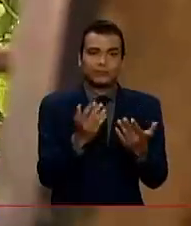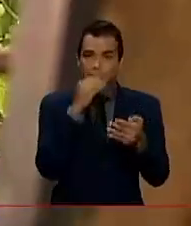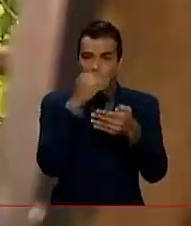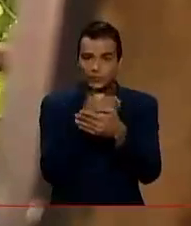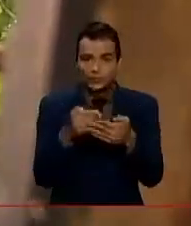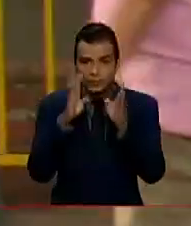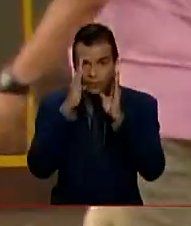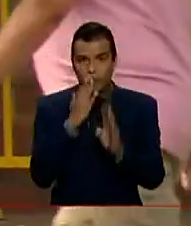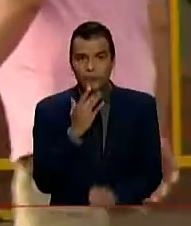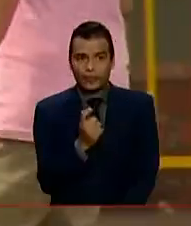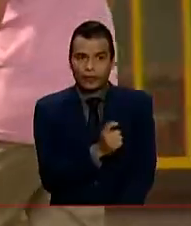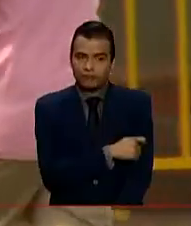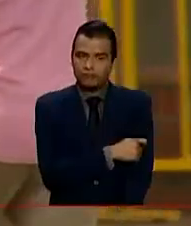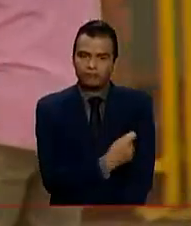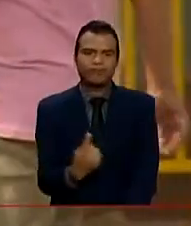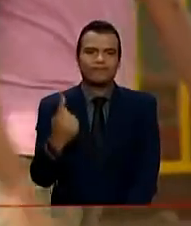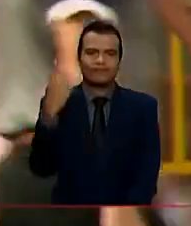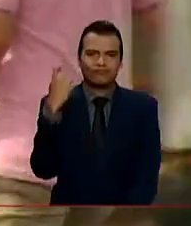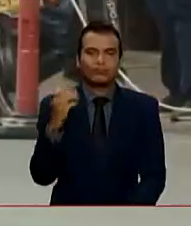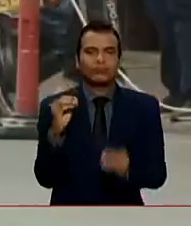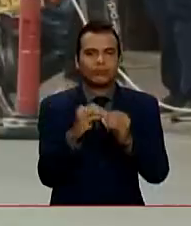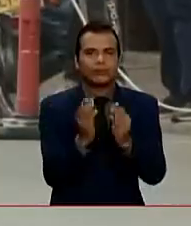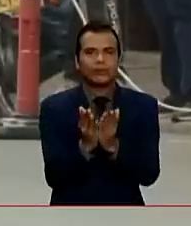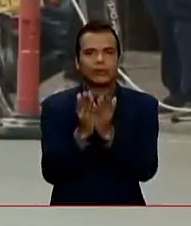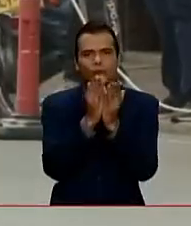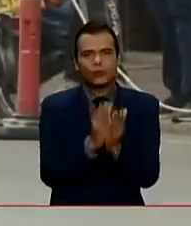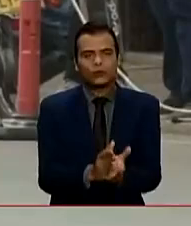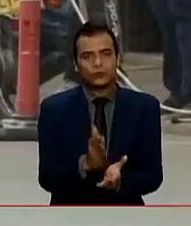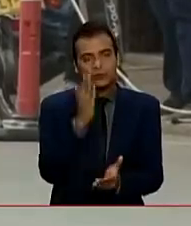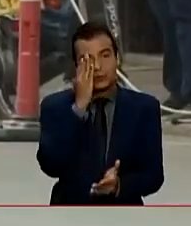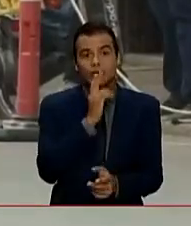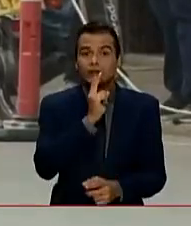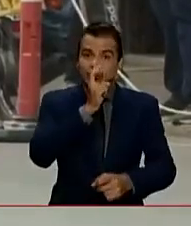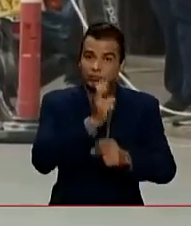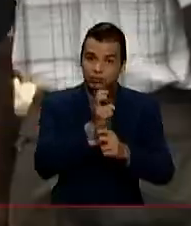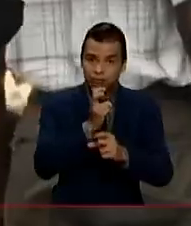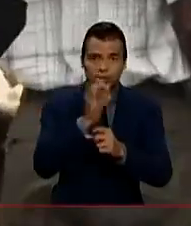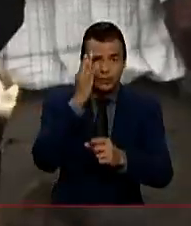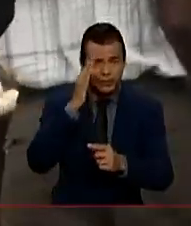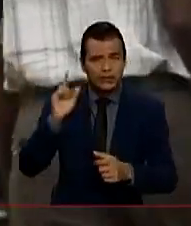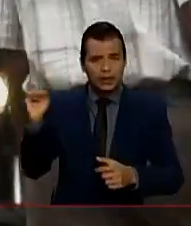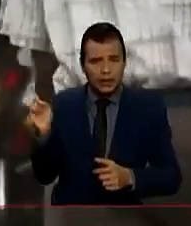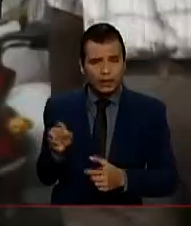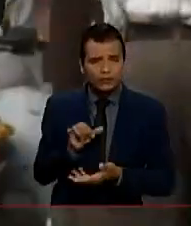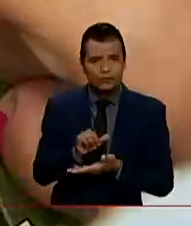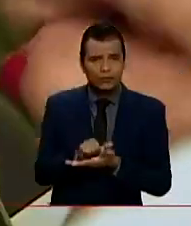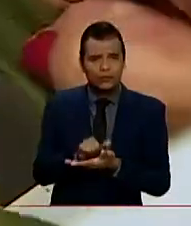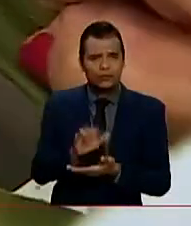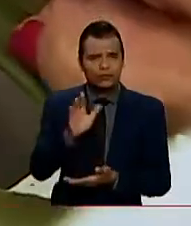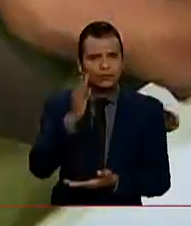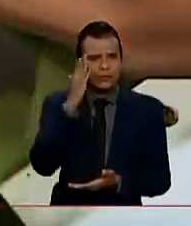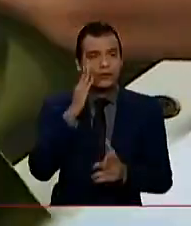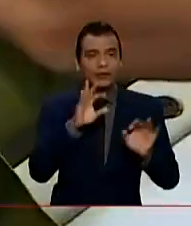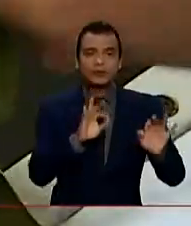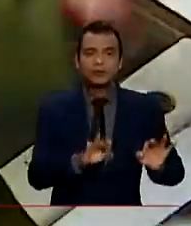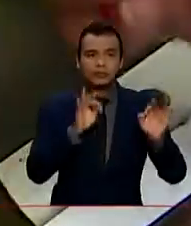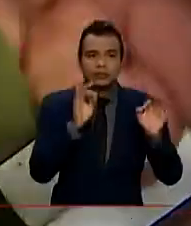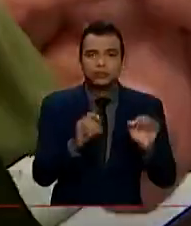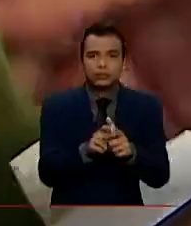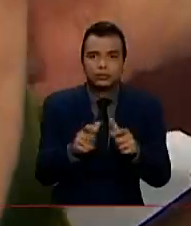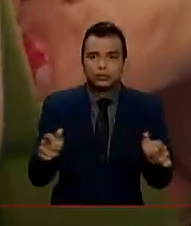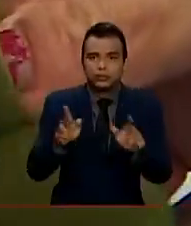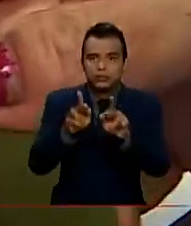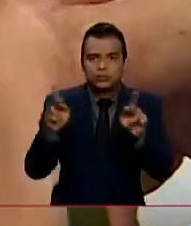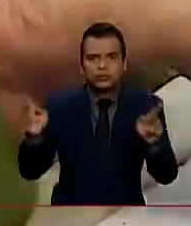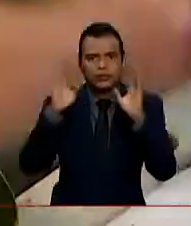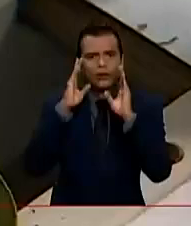niños. En materia de educación, también un desafío enorme que sí tenemos desde hace mucho tiempo, y es la calidad y la cobertura de la